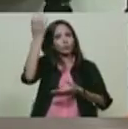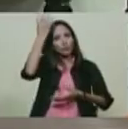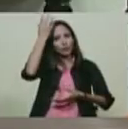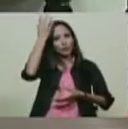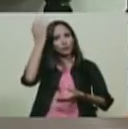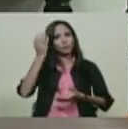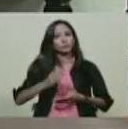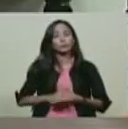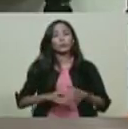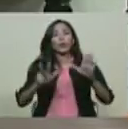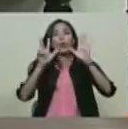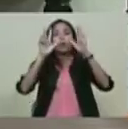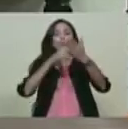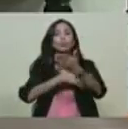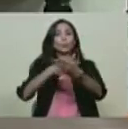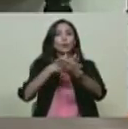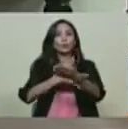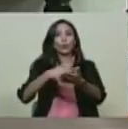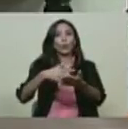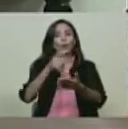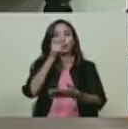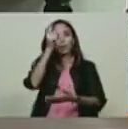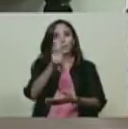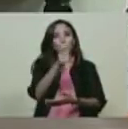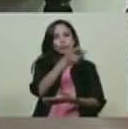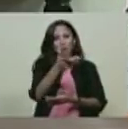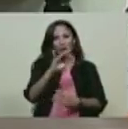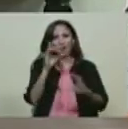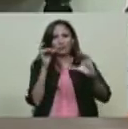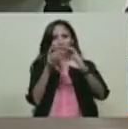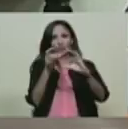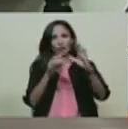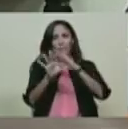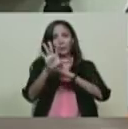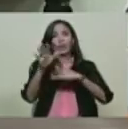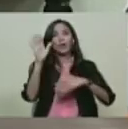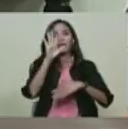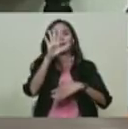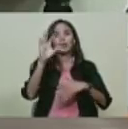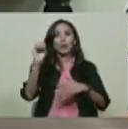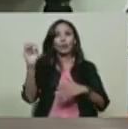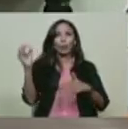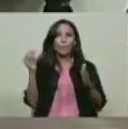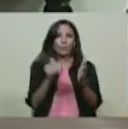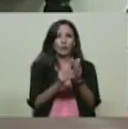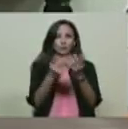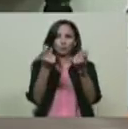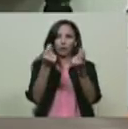a 8 millones de compatriotas carnetizados. 500 mil bolívares del bono de Reyes.